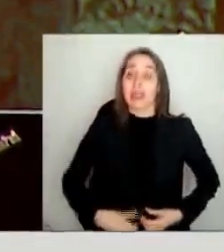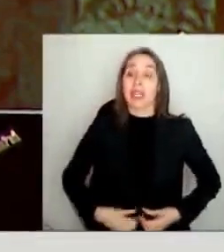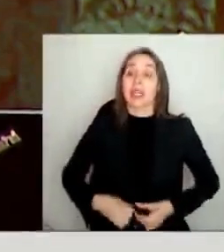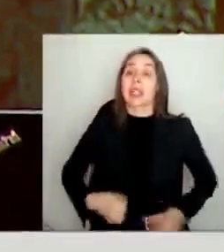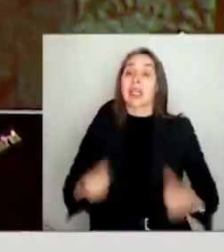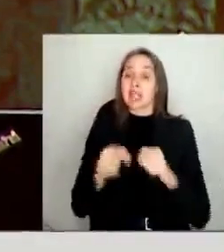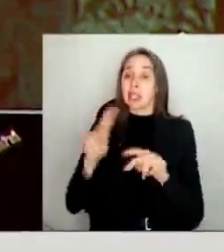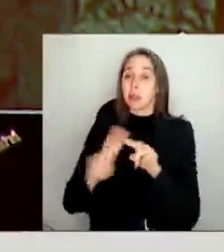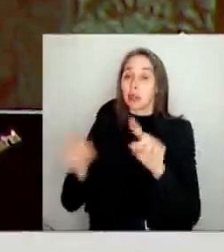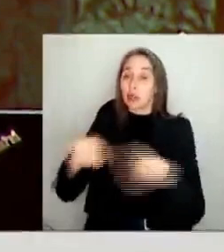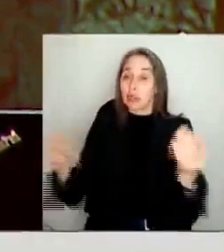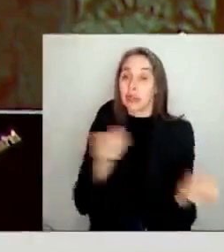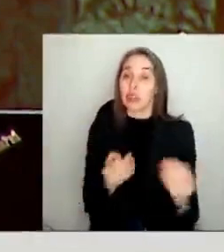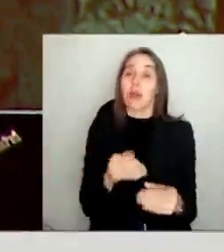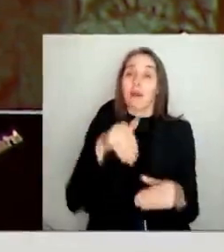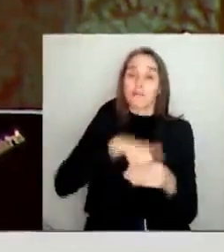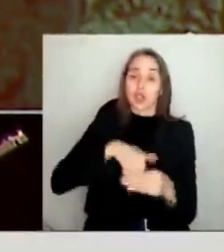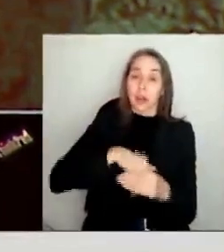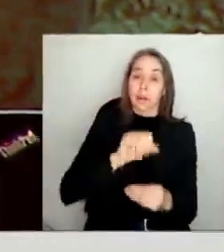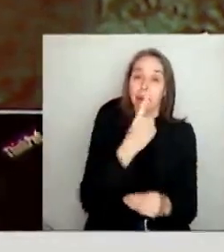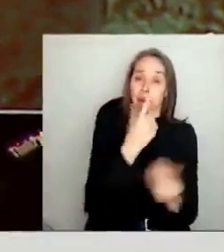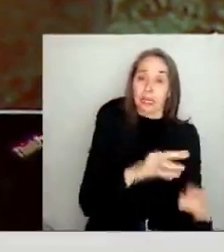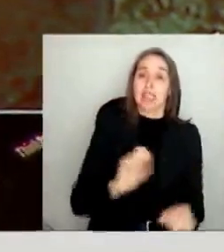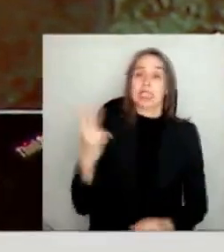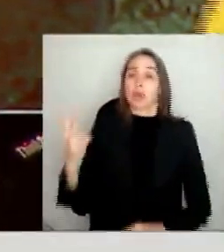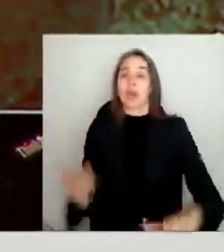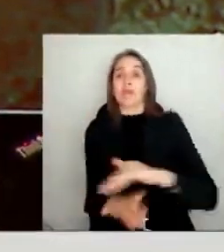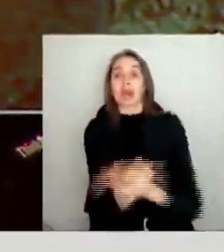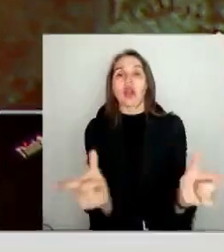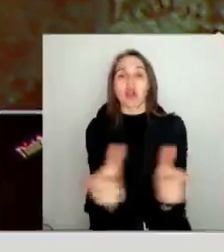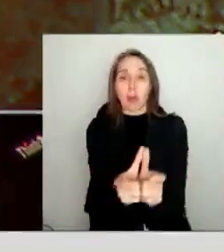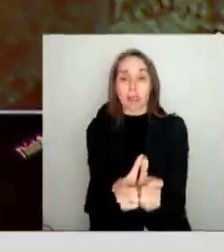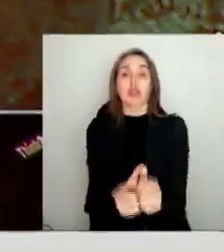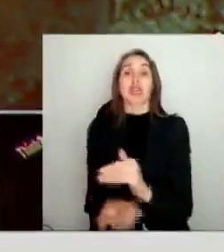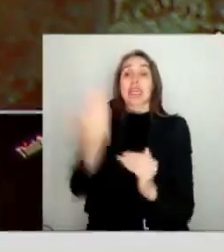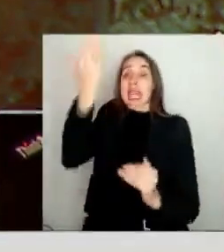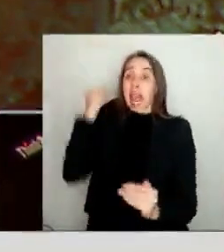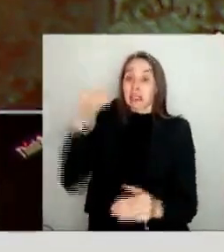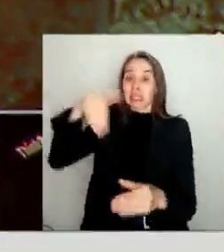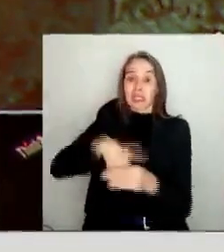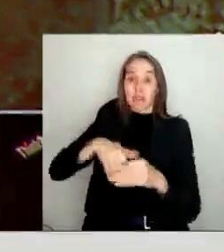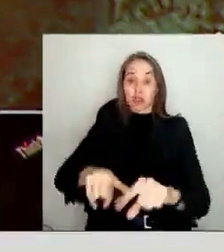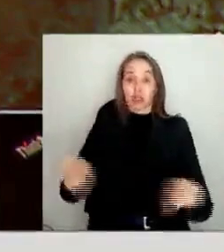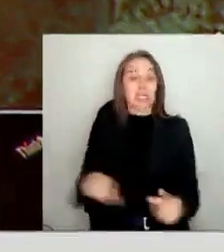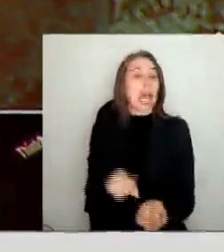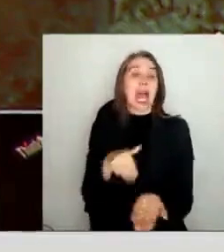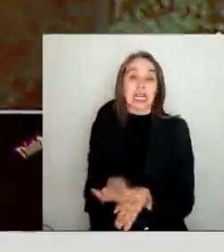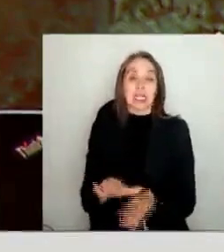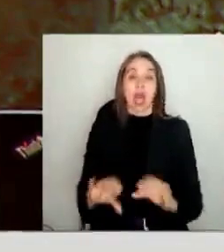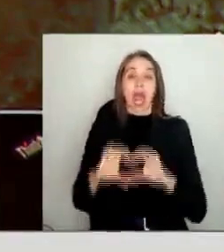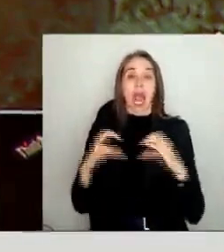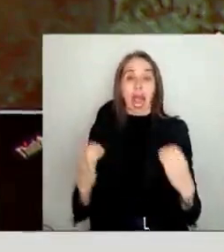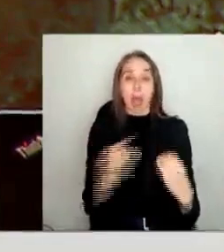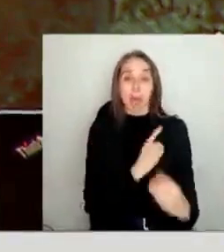votación pudiera haber una segunda vez que se pudiera remitir a una comisión y eso fue rechazado por lo tanto cuando la cámara adopta un